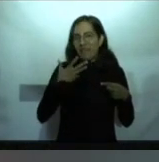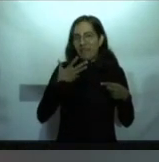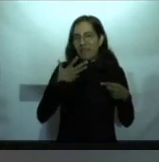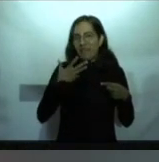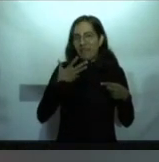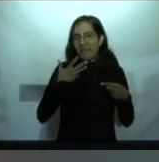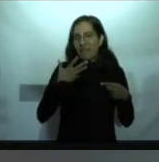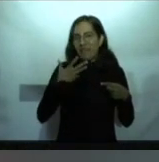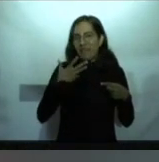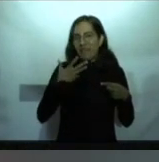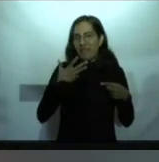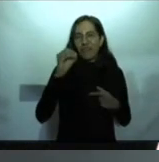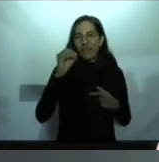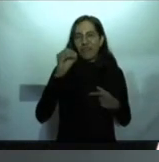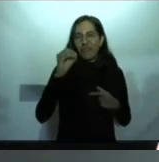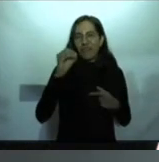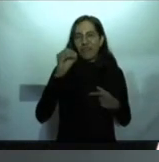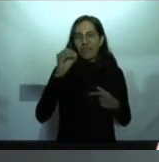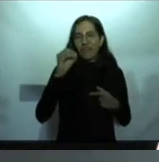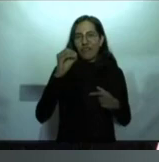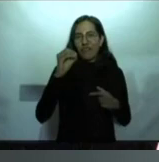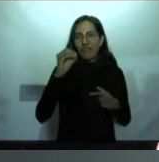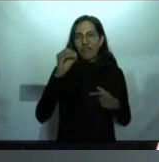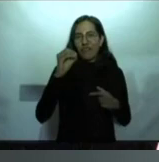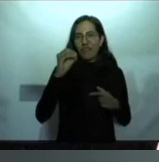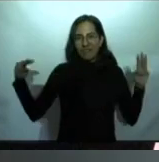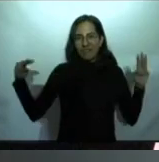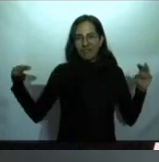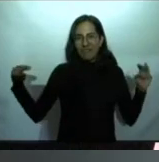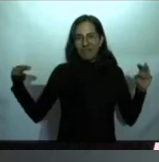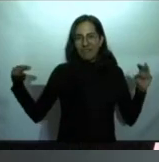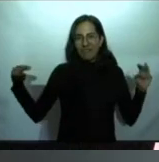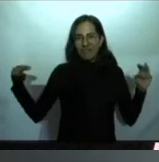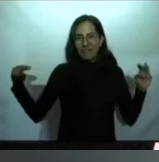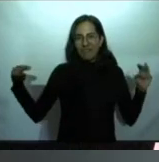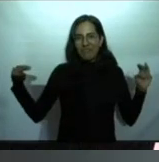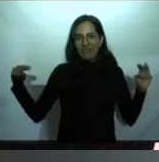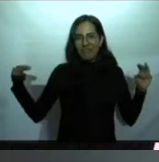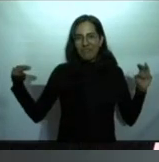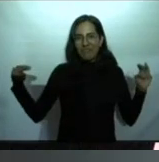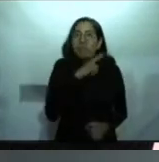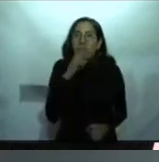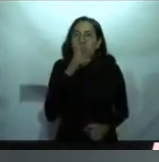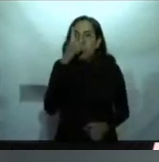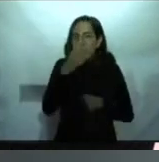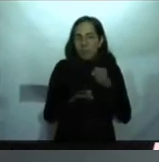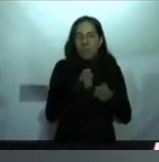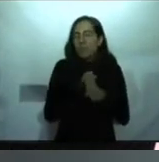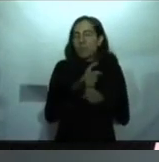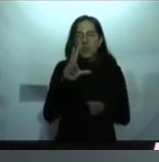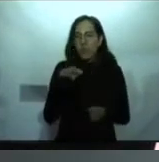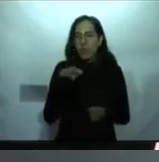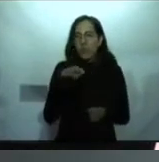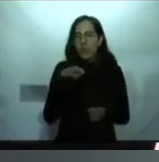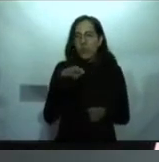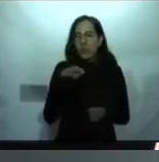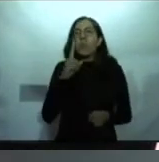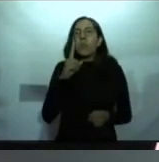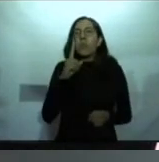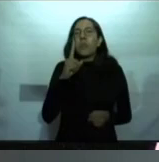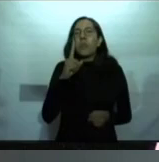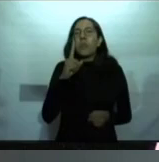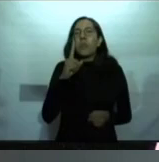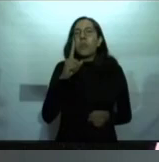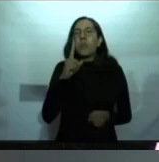ya sabemos cuánto cuesta. Todo se va a hacer en un año. Va a requerir su tiempo, pero vamos a hacer esa